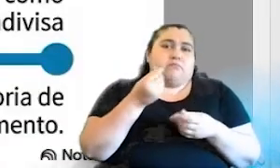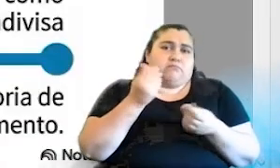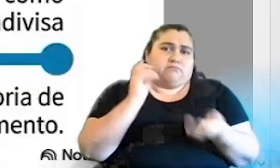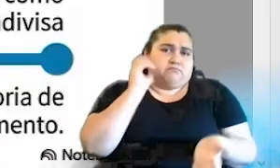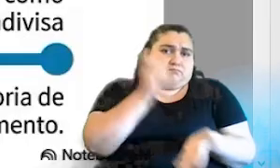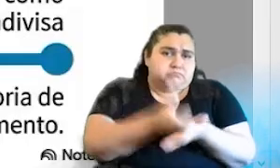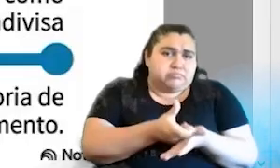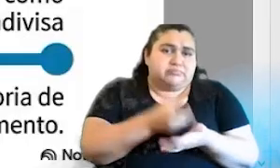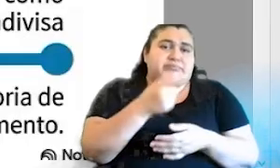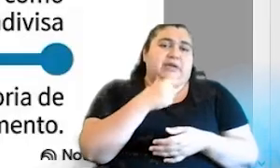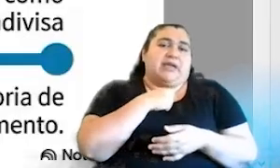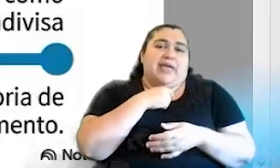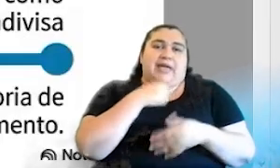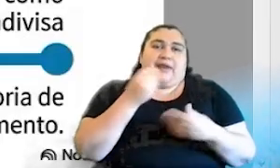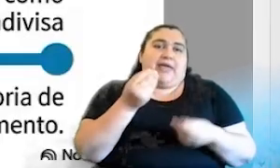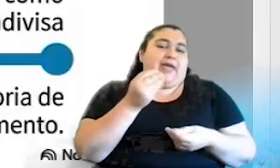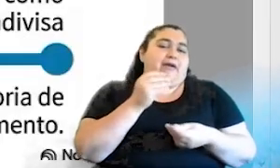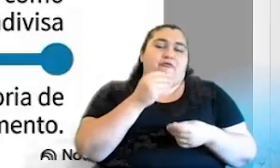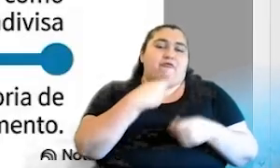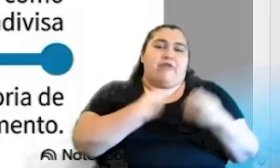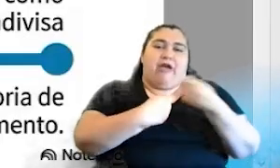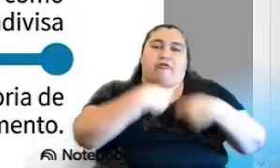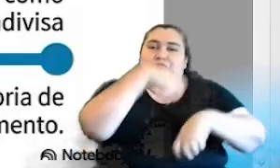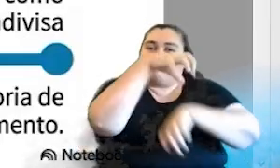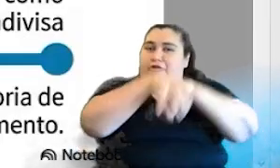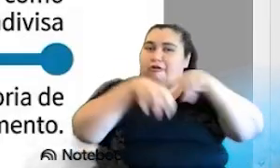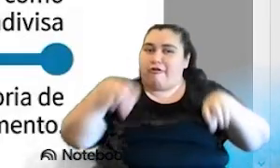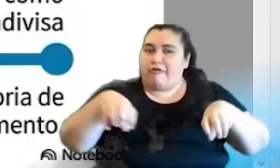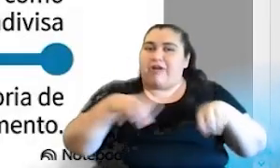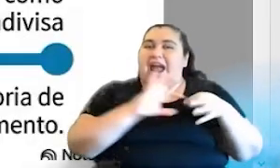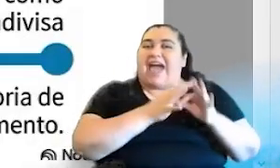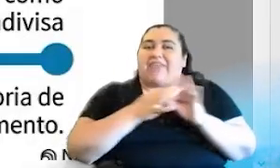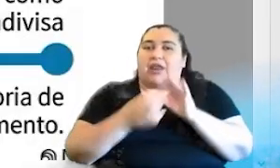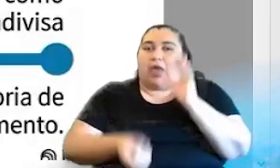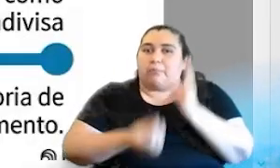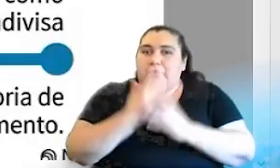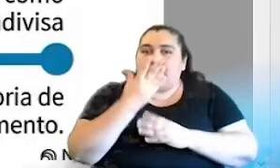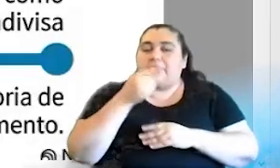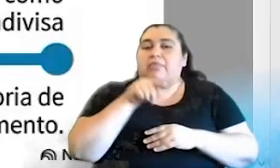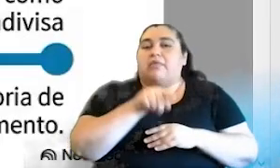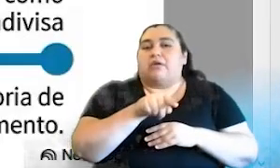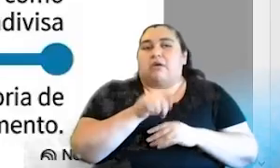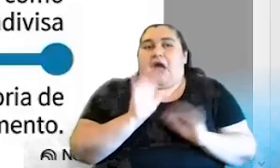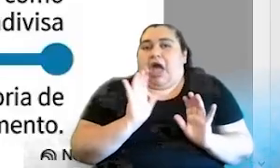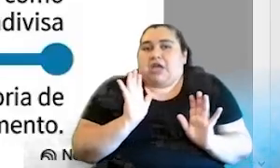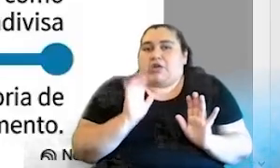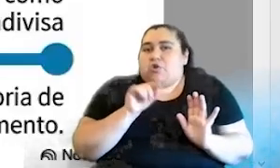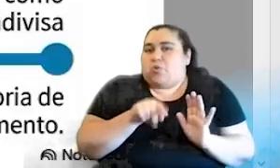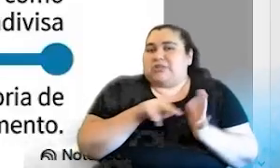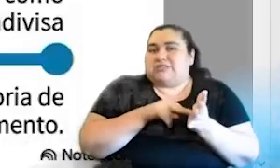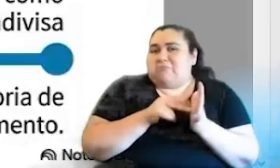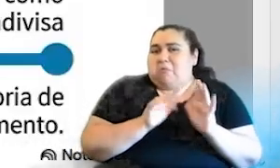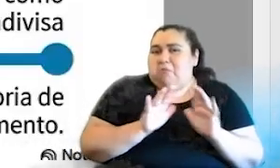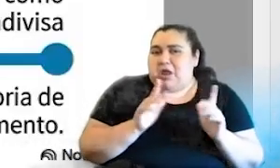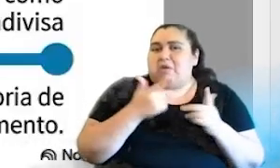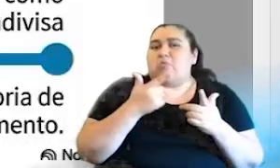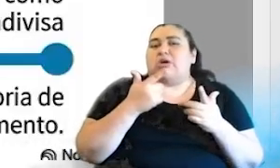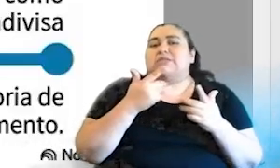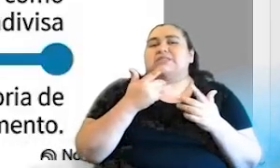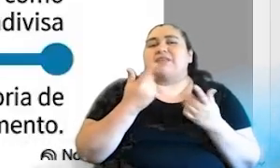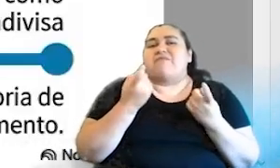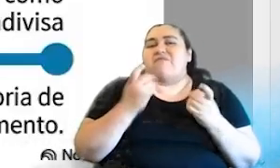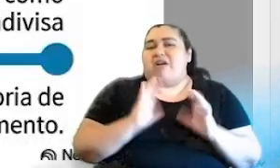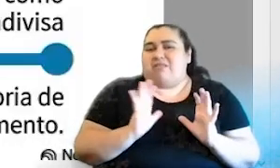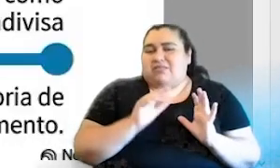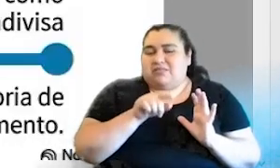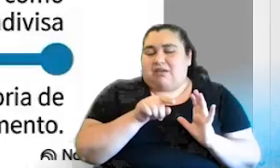sé, quieren abrir una cadena de negocios, bueno, no hace falta ahí, teniendo en cuenta que queda demostrada la intencionalidad de